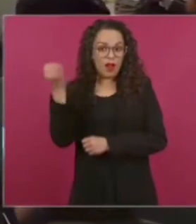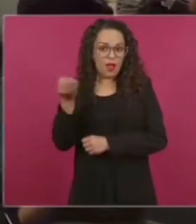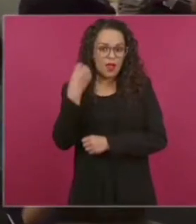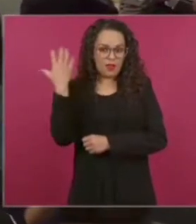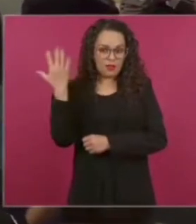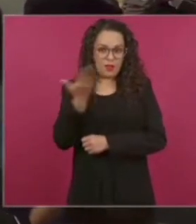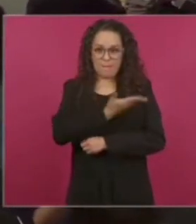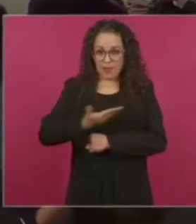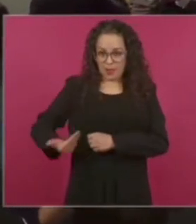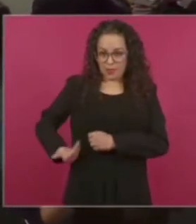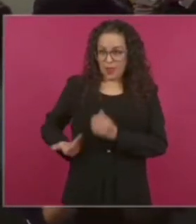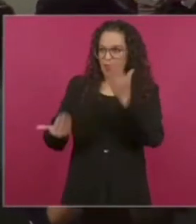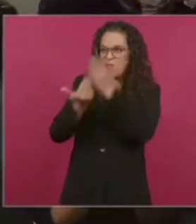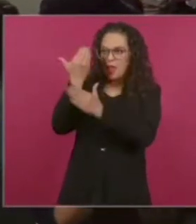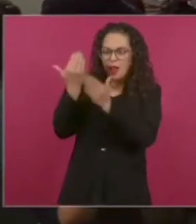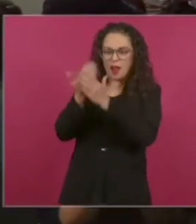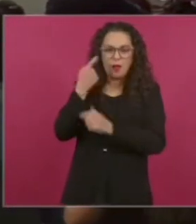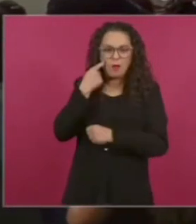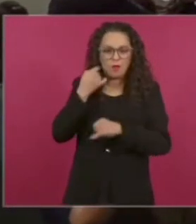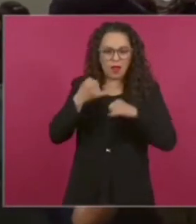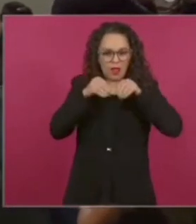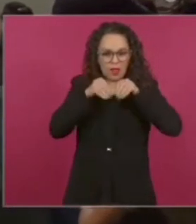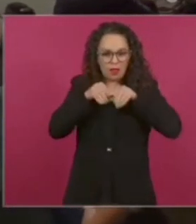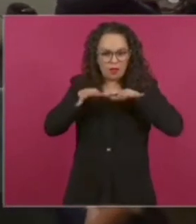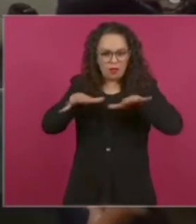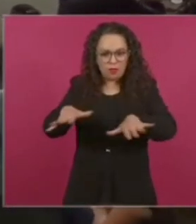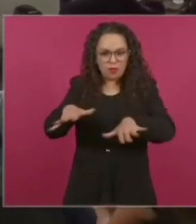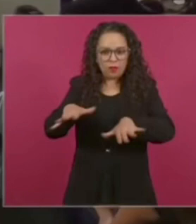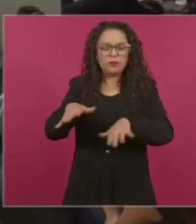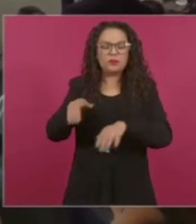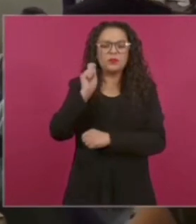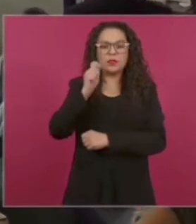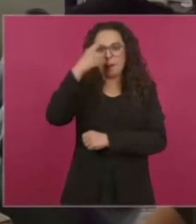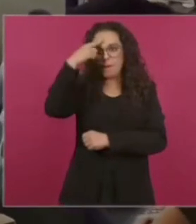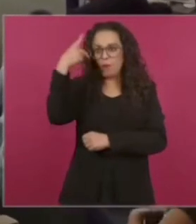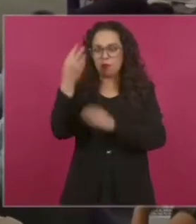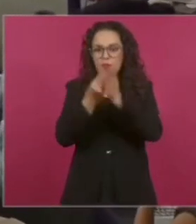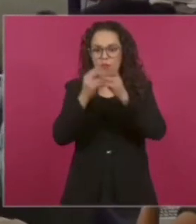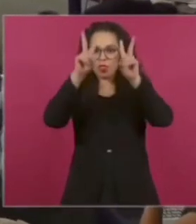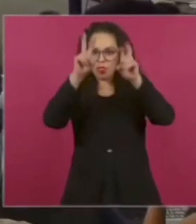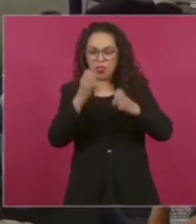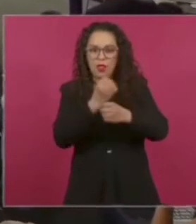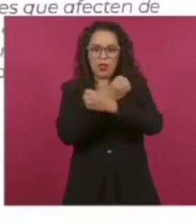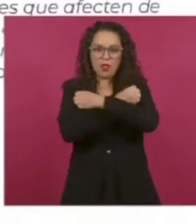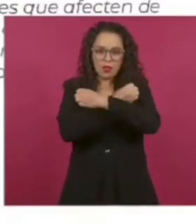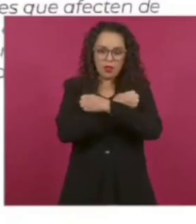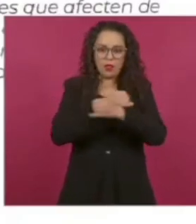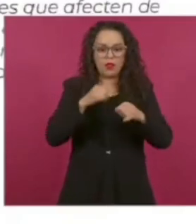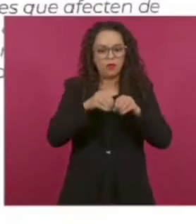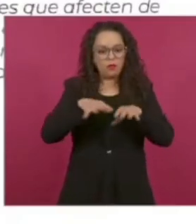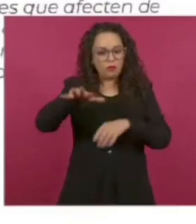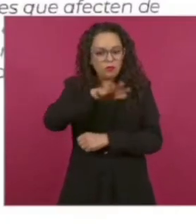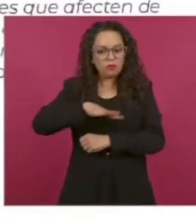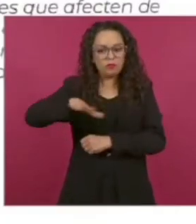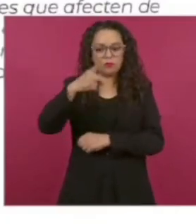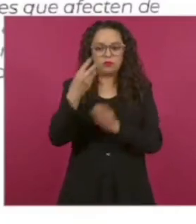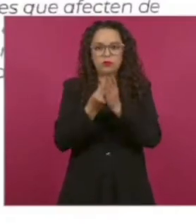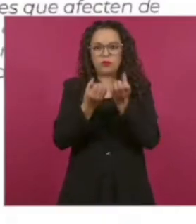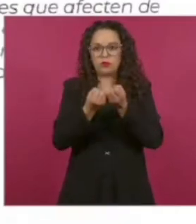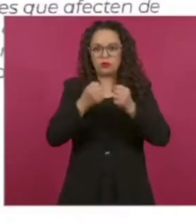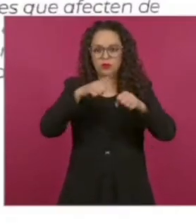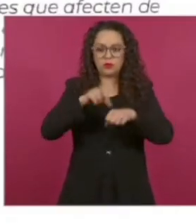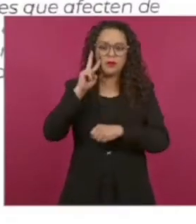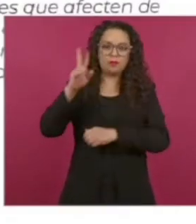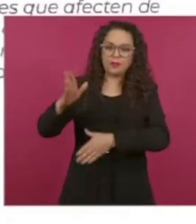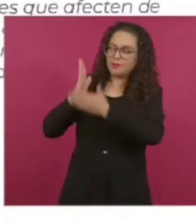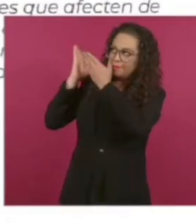propaganda institucional o gubernamental con fines informativos, educativos o de orientación social, por lo que no